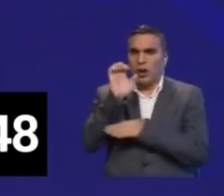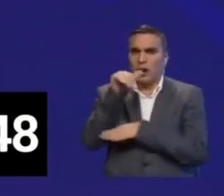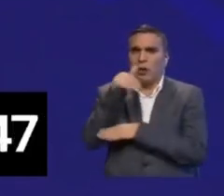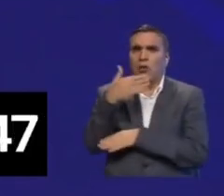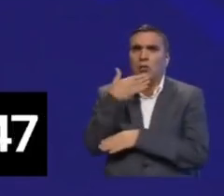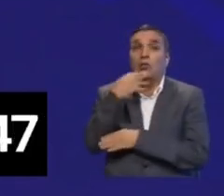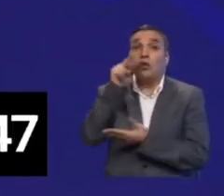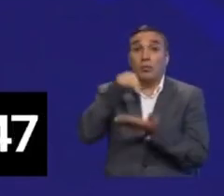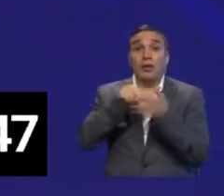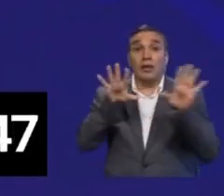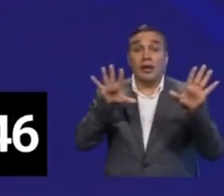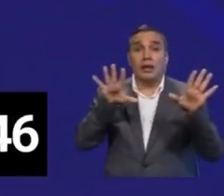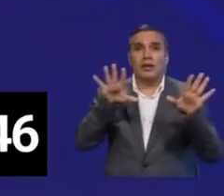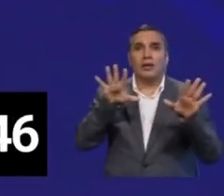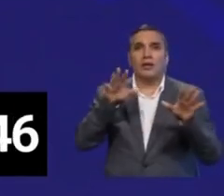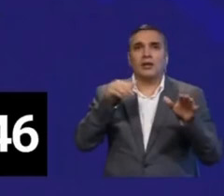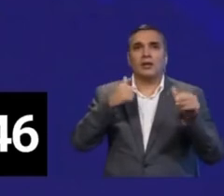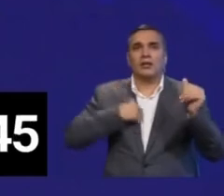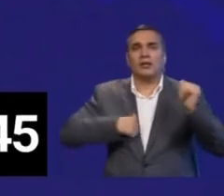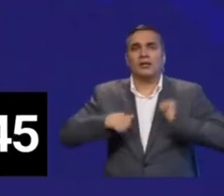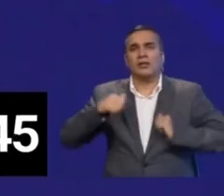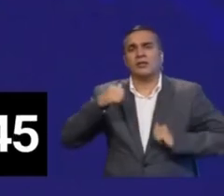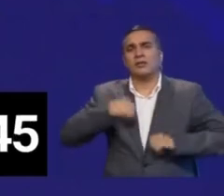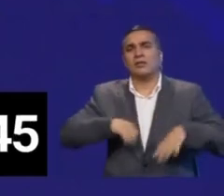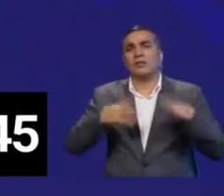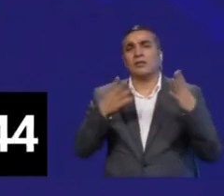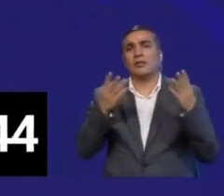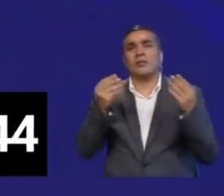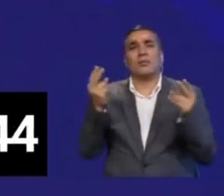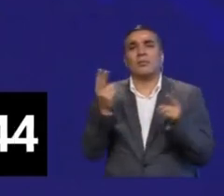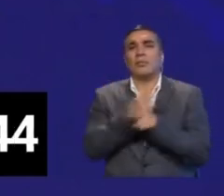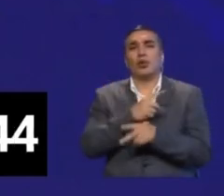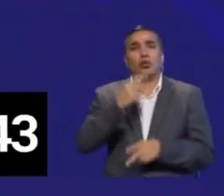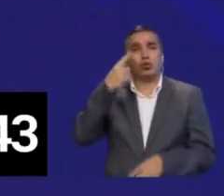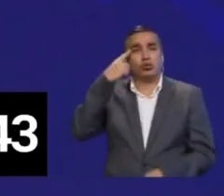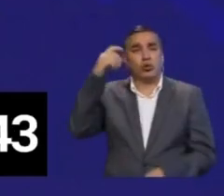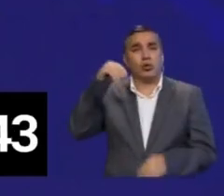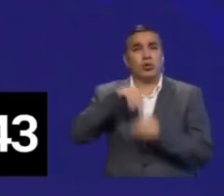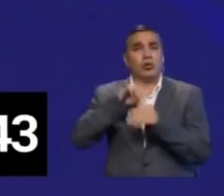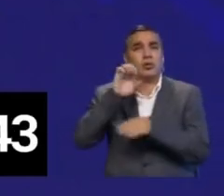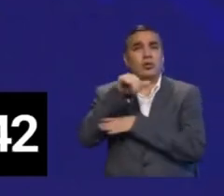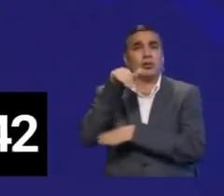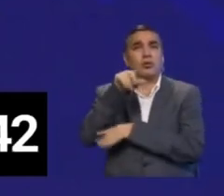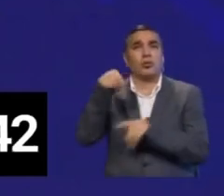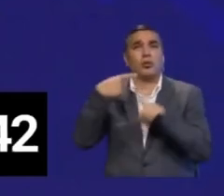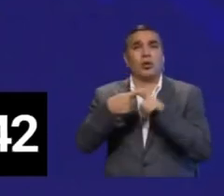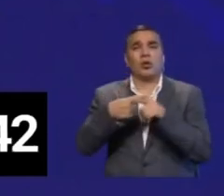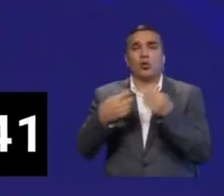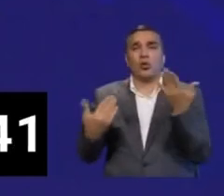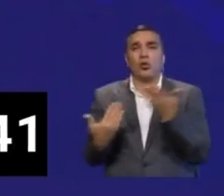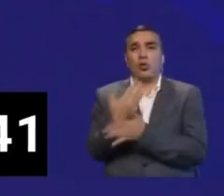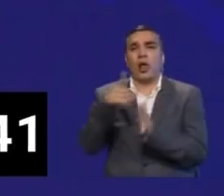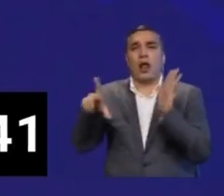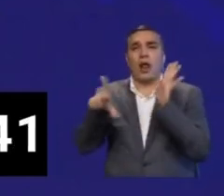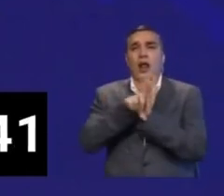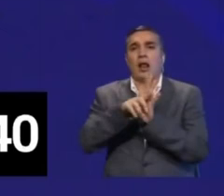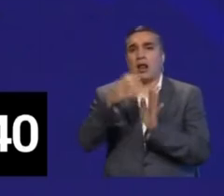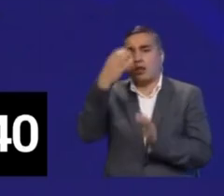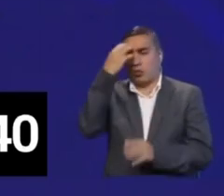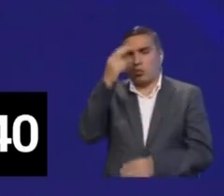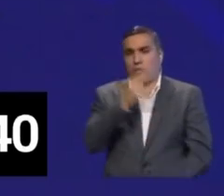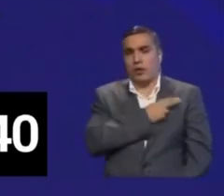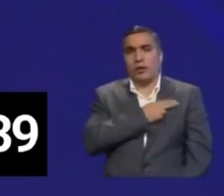el 2010 sufrieron la mayor pesadilla la juventud ecuatoriana cuando se le impuso con la nueva ley de orgánica de educación